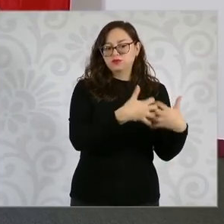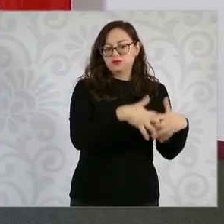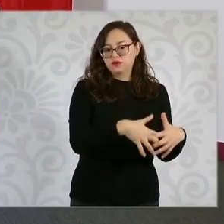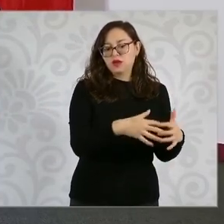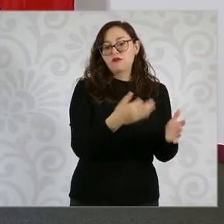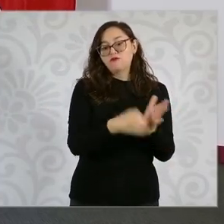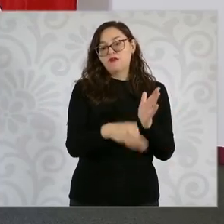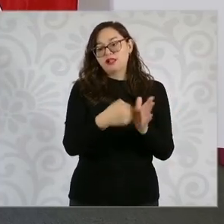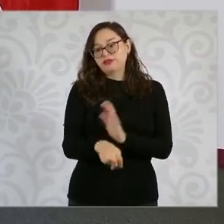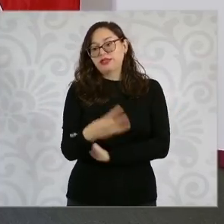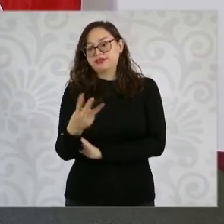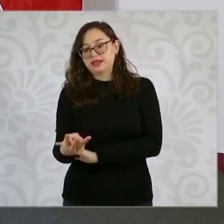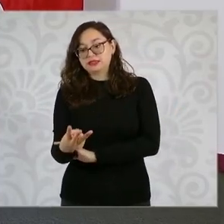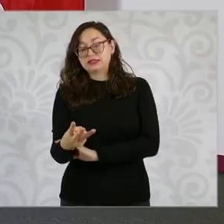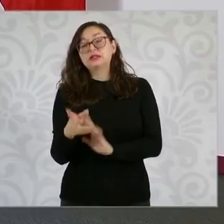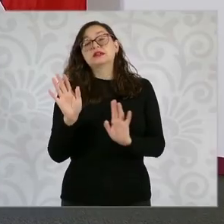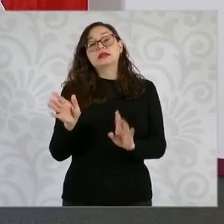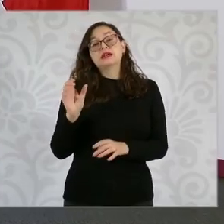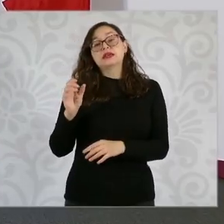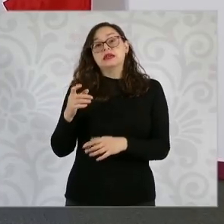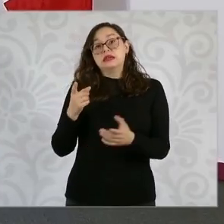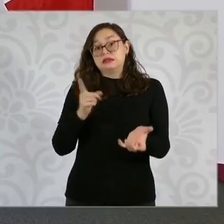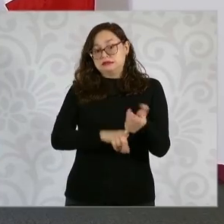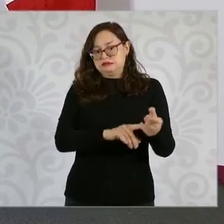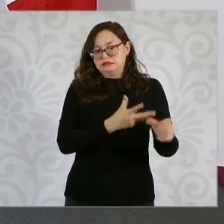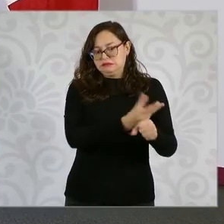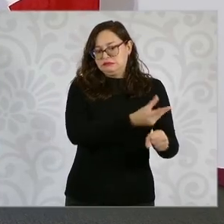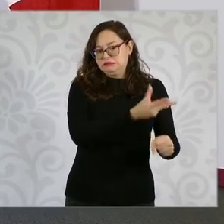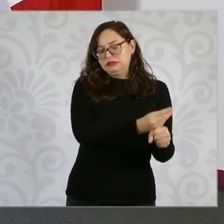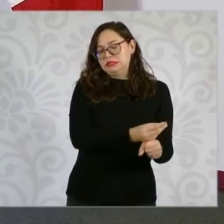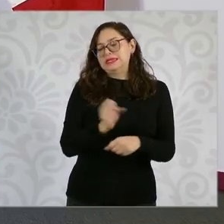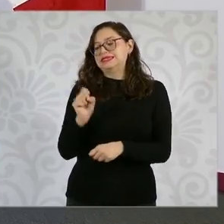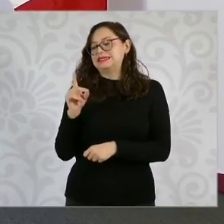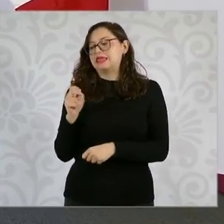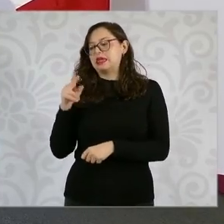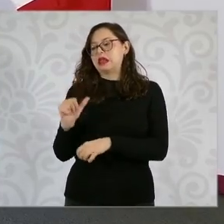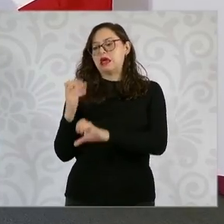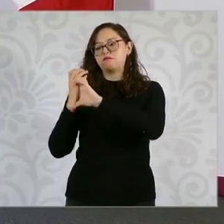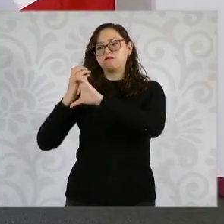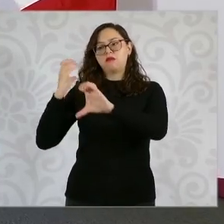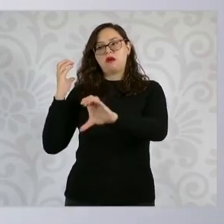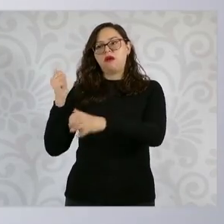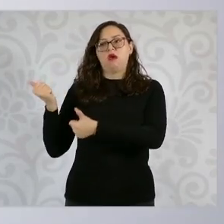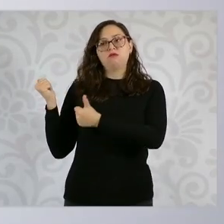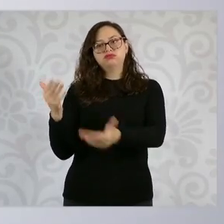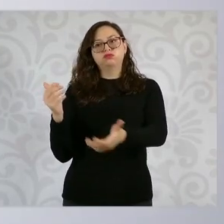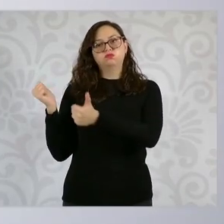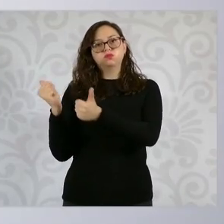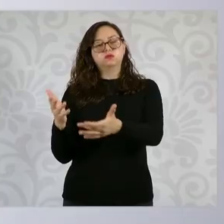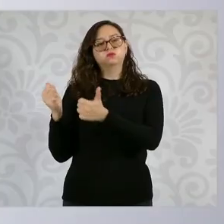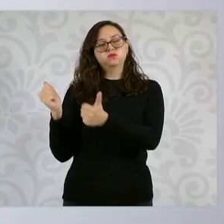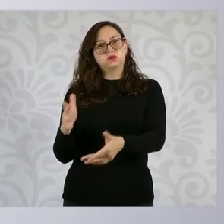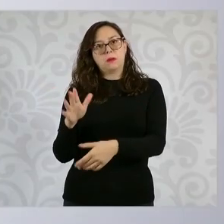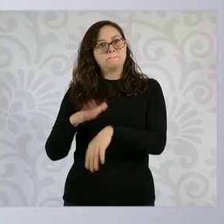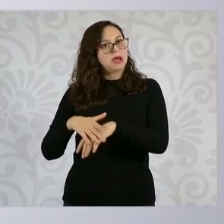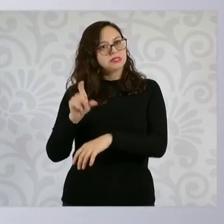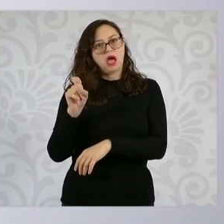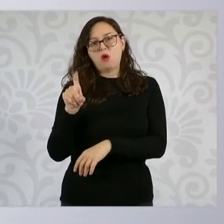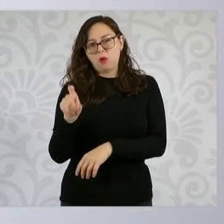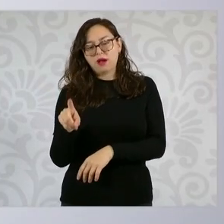con otras 60 pipas para distribución de agua, particularmente en Acapulco. Ayer salió